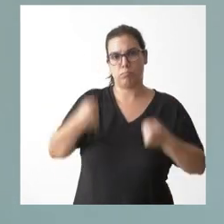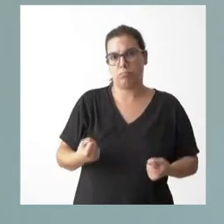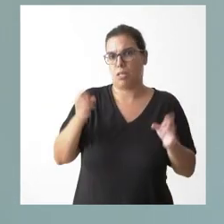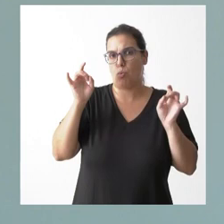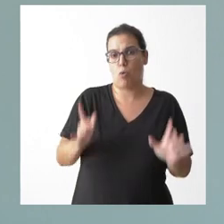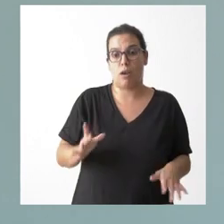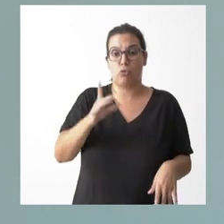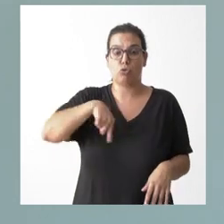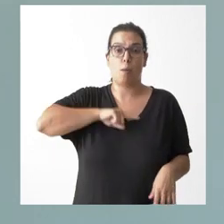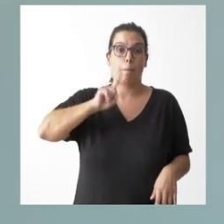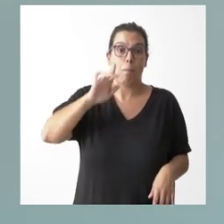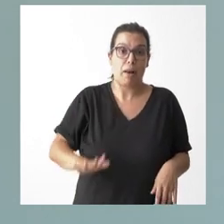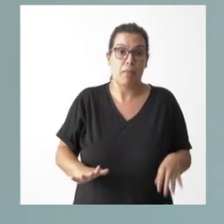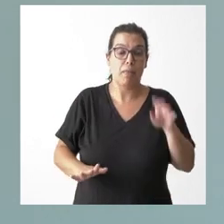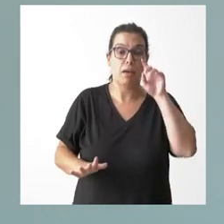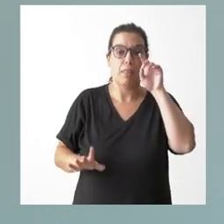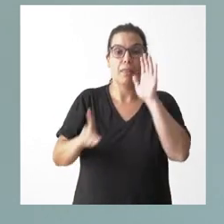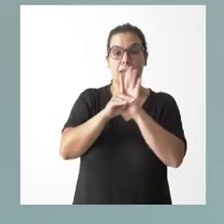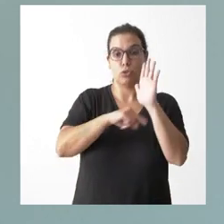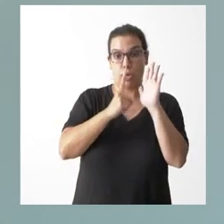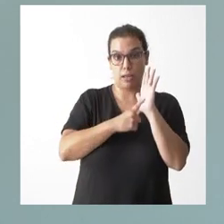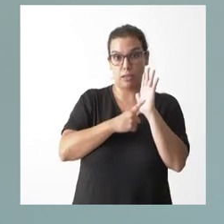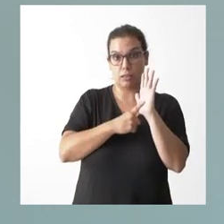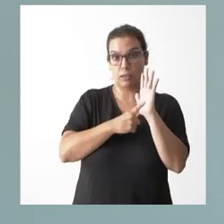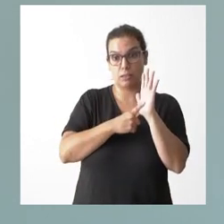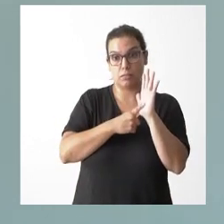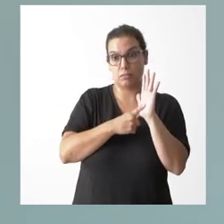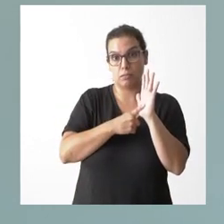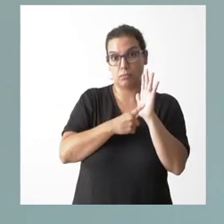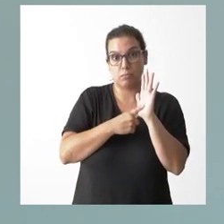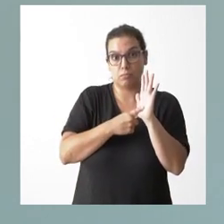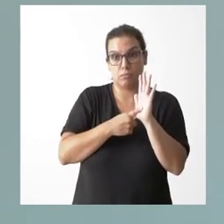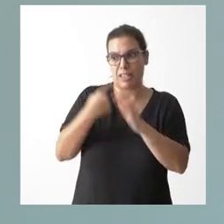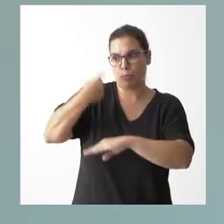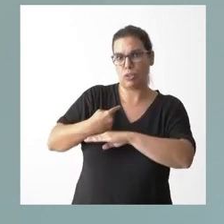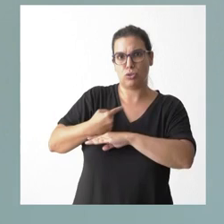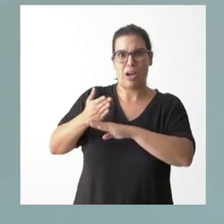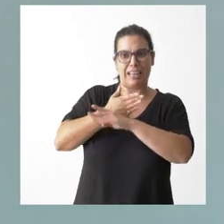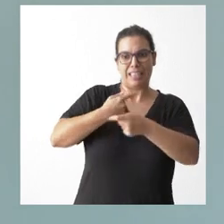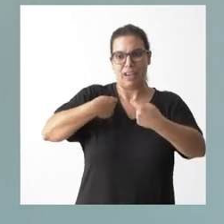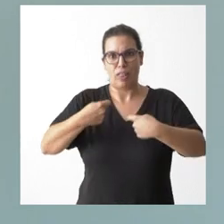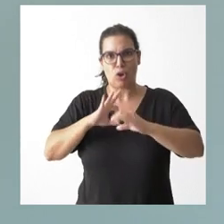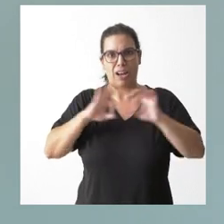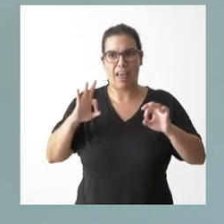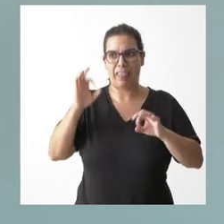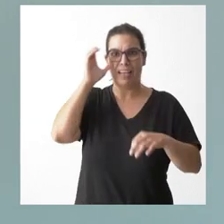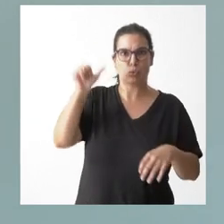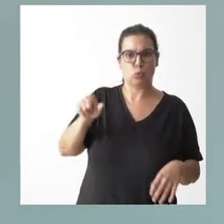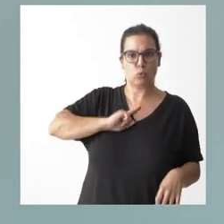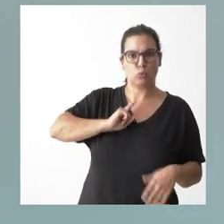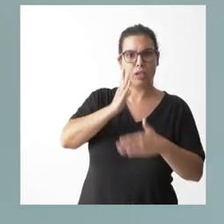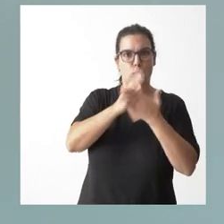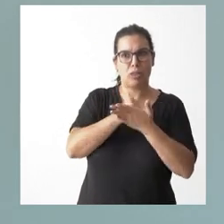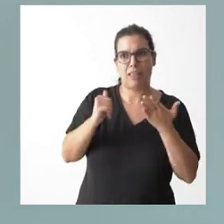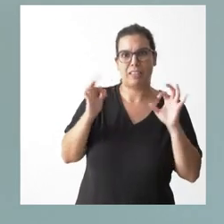parece que este decreto ley es un decreto que ha sido impuesto, no ha sido negociado, no ha habido participación de las comunidades autónomas,